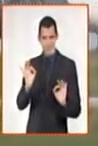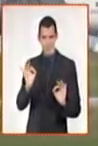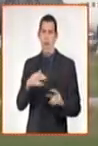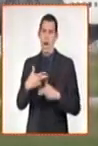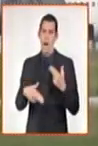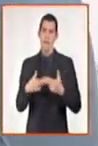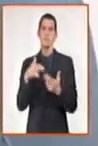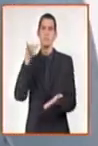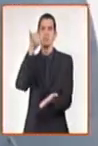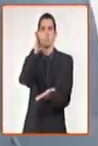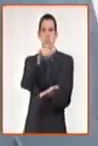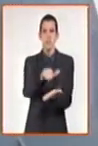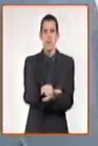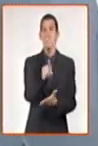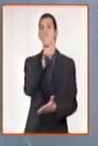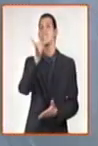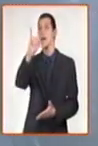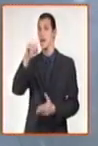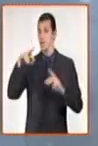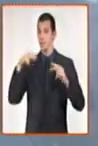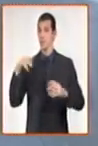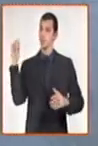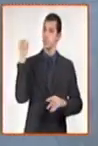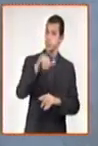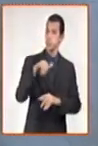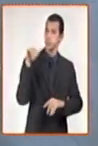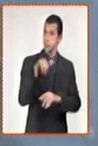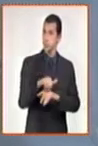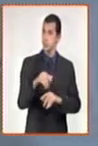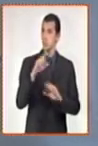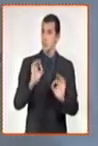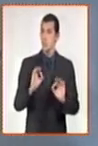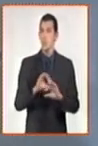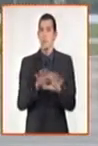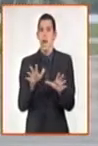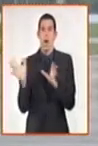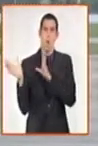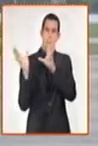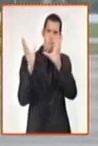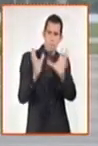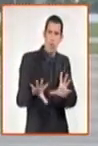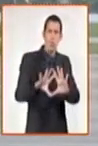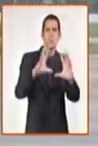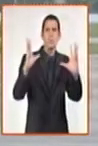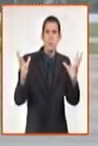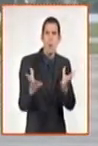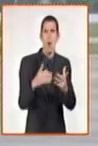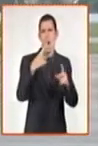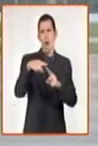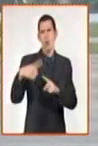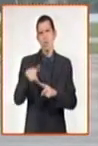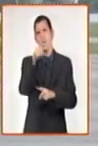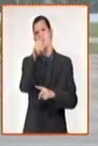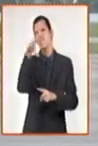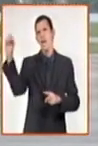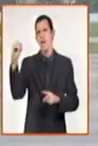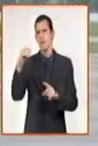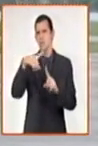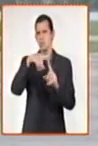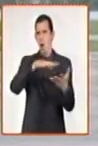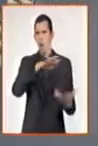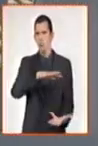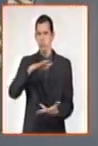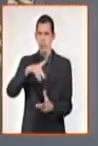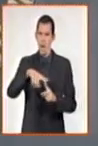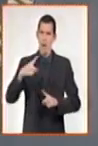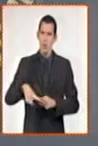Durante 96 horas un puente aéreo conectó a México con Cuba. 16 vuelos pusieron en territorio nacional más de 100 toneladas